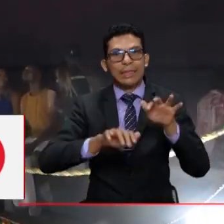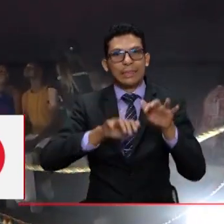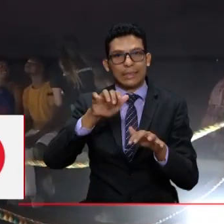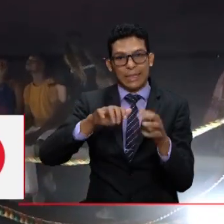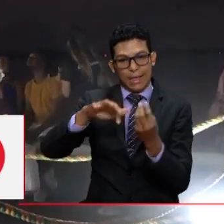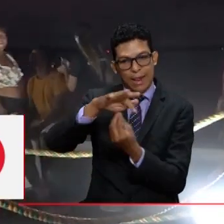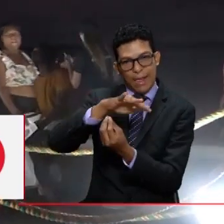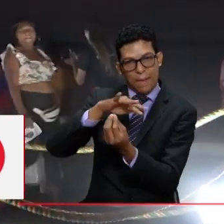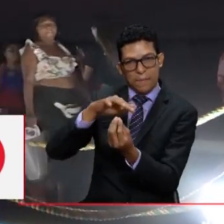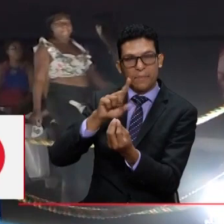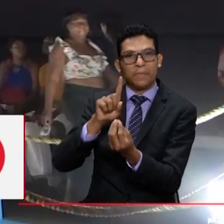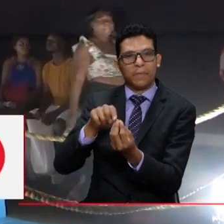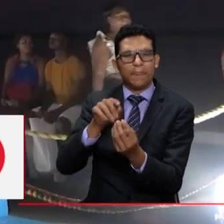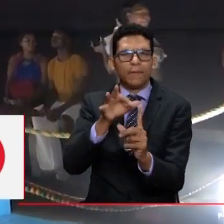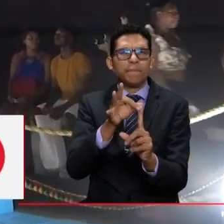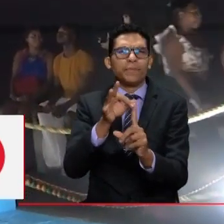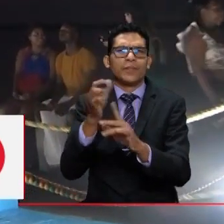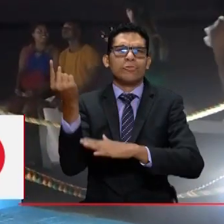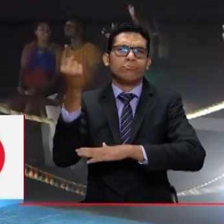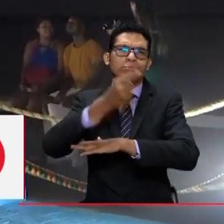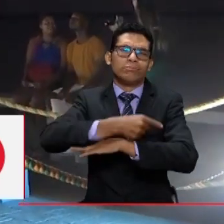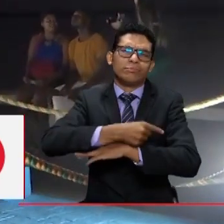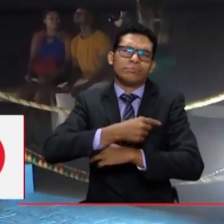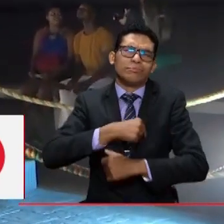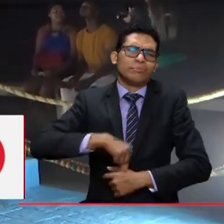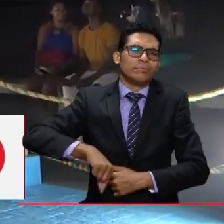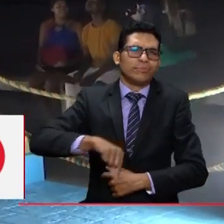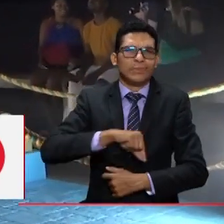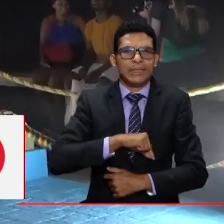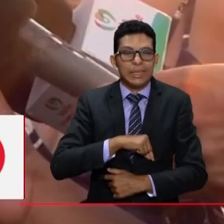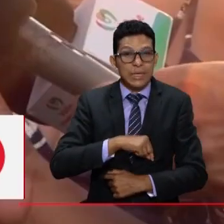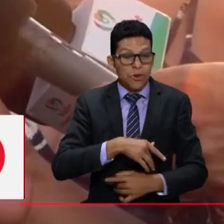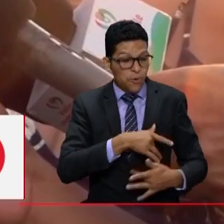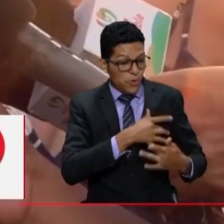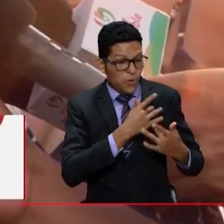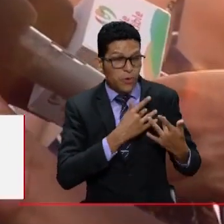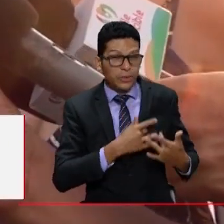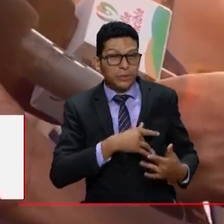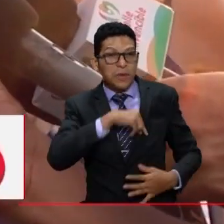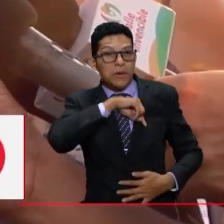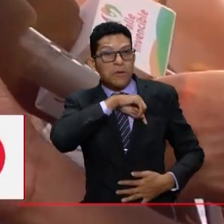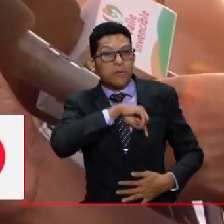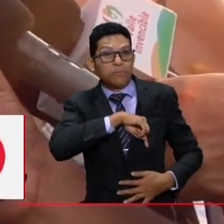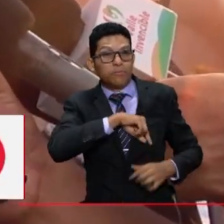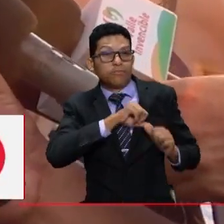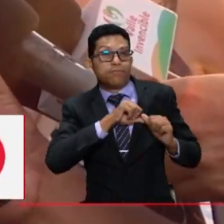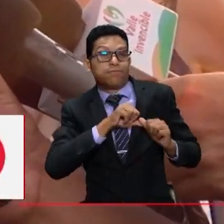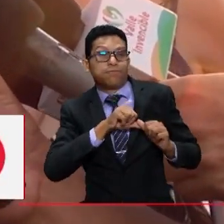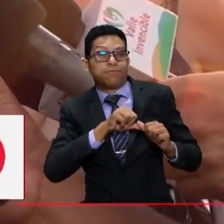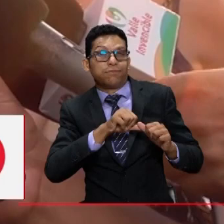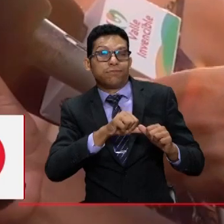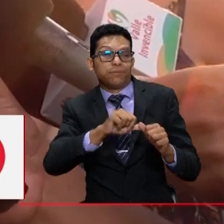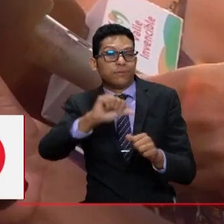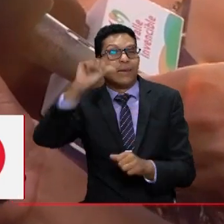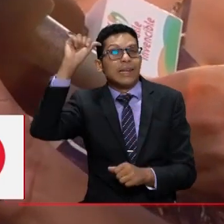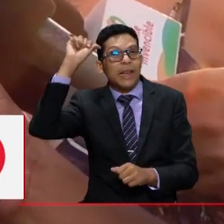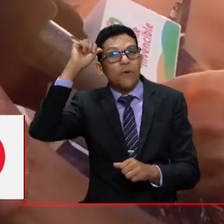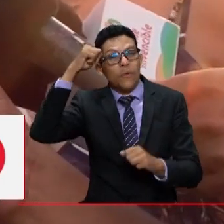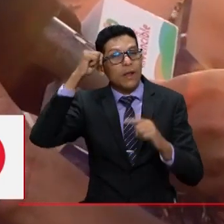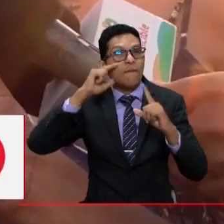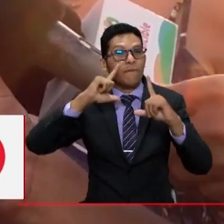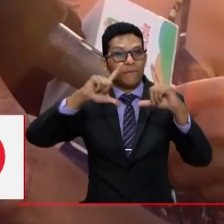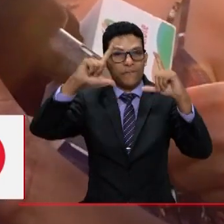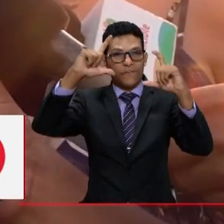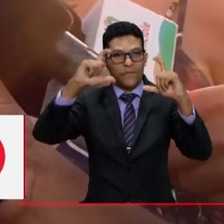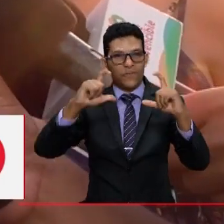un día muy especial para nosotros, quedará en nuestros corazones la foto del recuerdo en la cual hoy